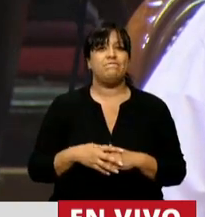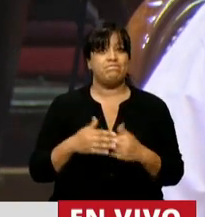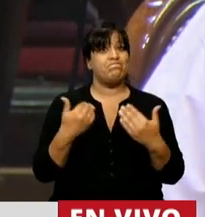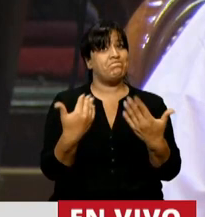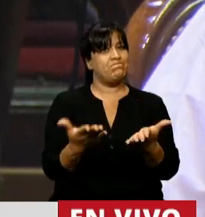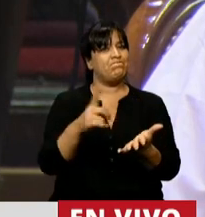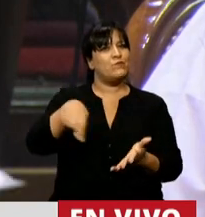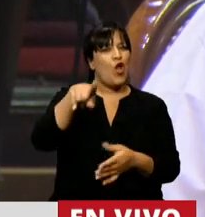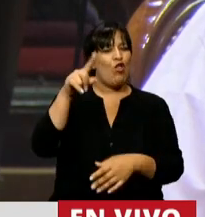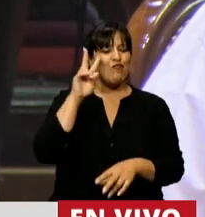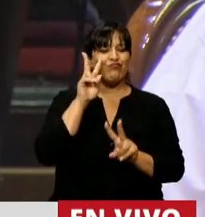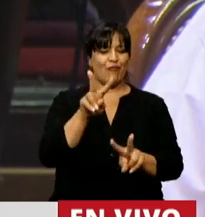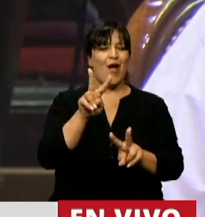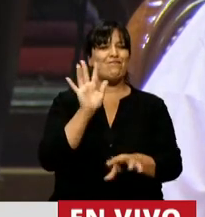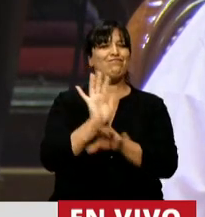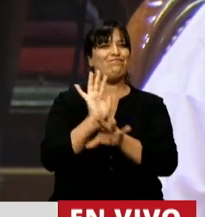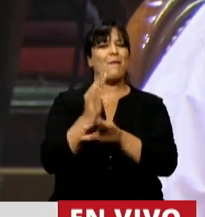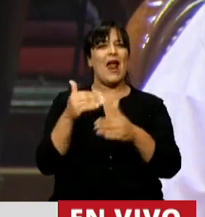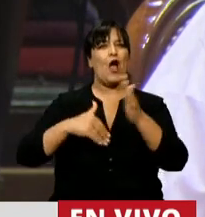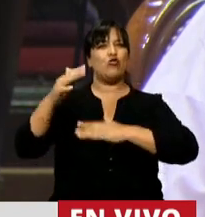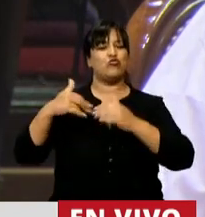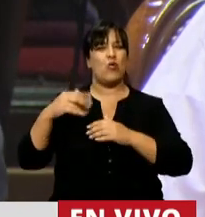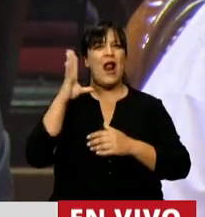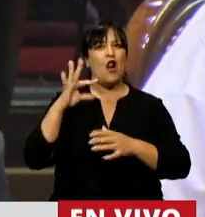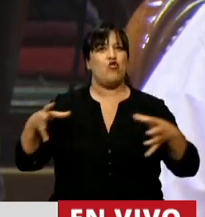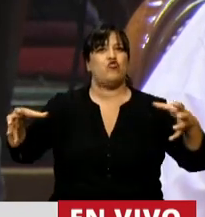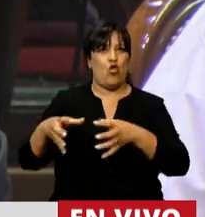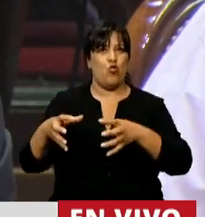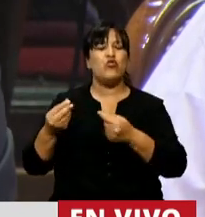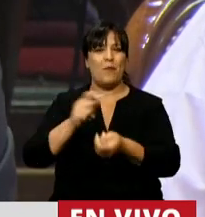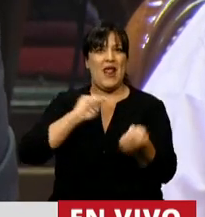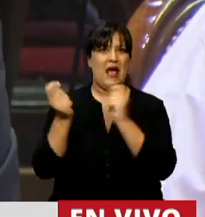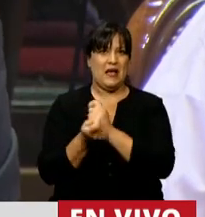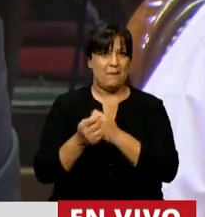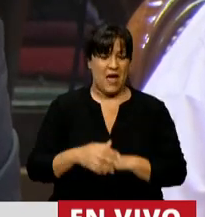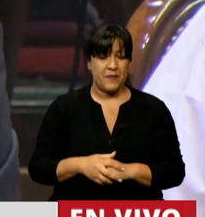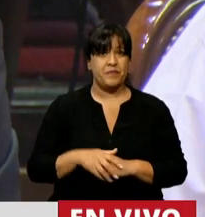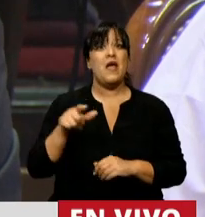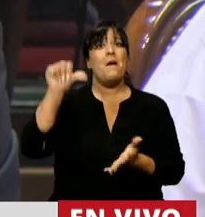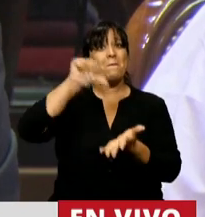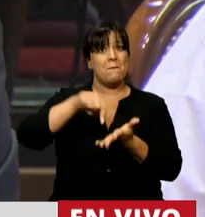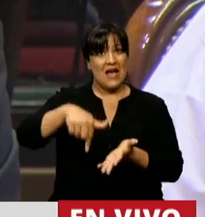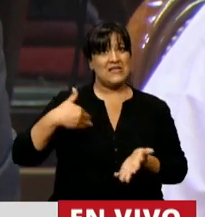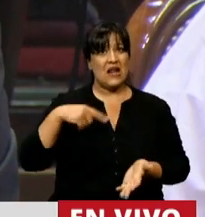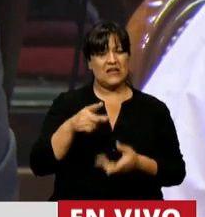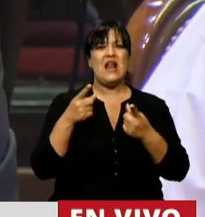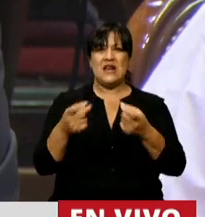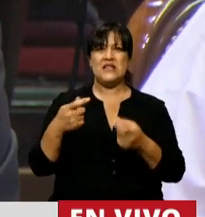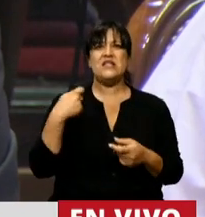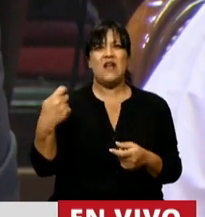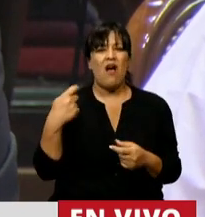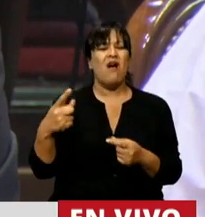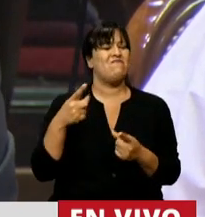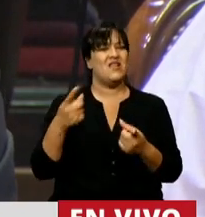como símbolo para que podamos construir algo entre todos, algo nuevo, algo que cambie la cosa de fondo. El país necesita y su sistema previsional